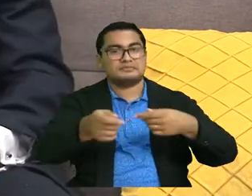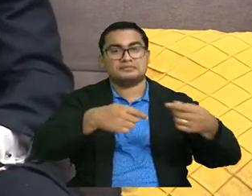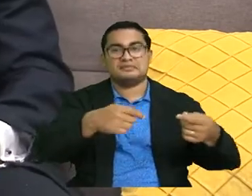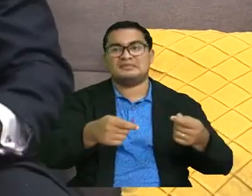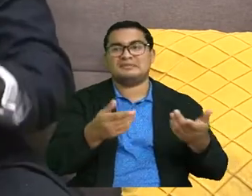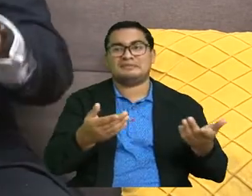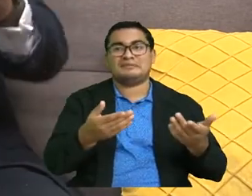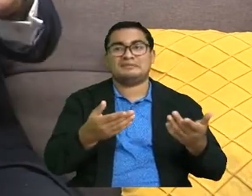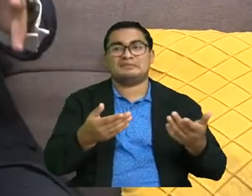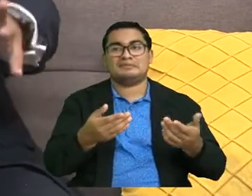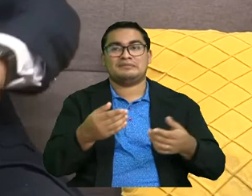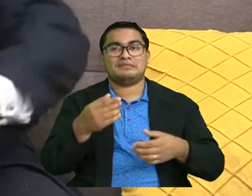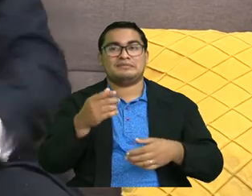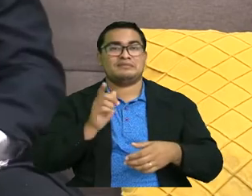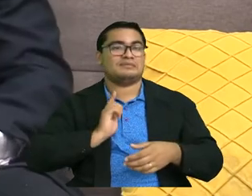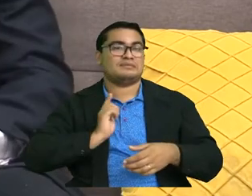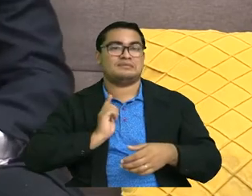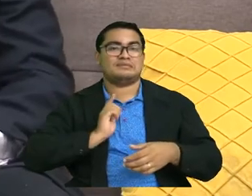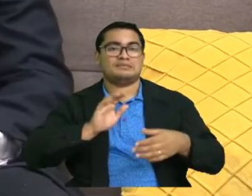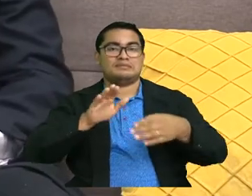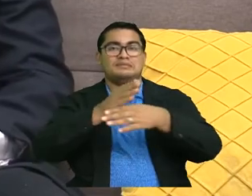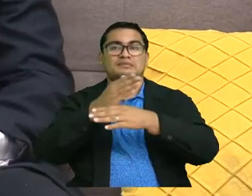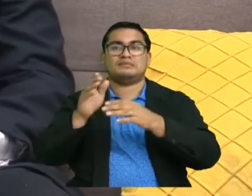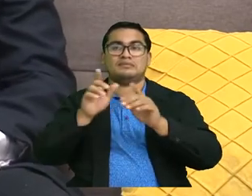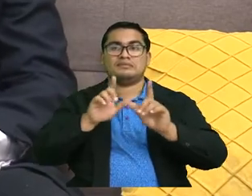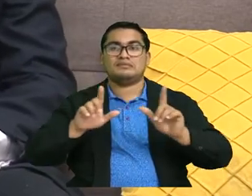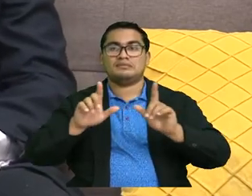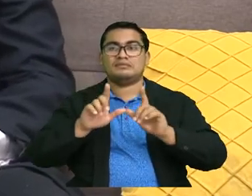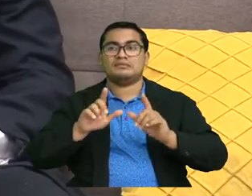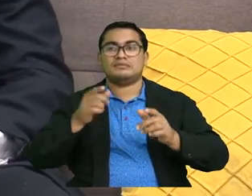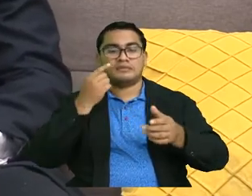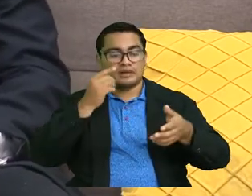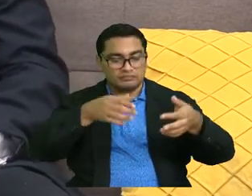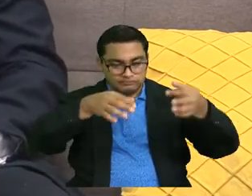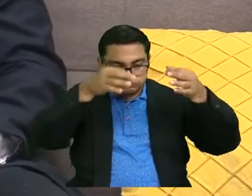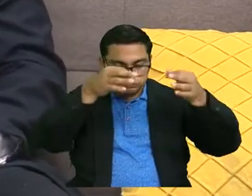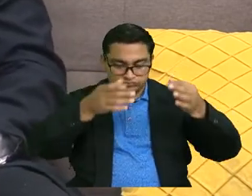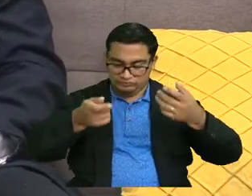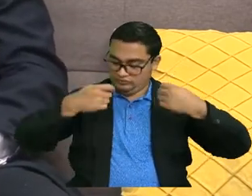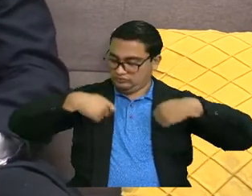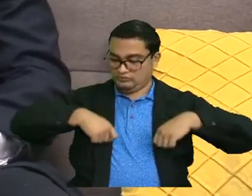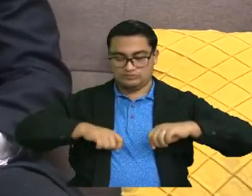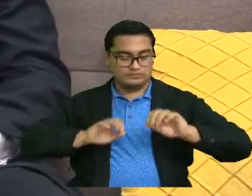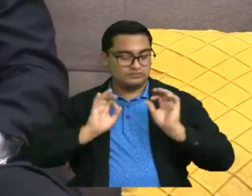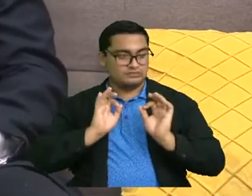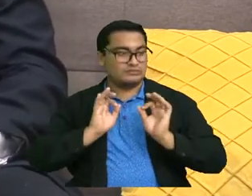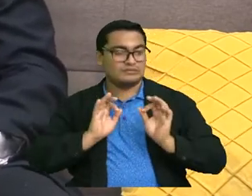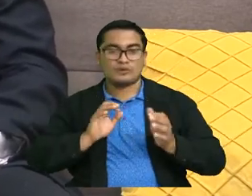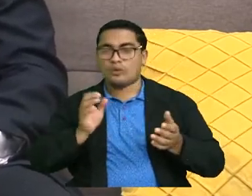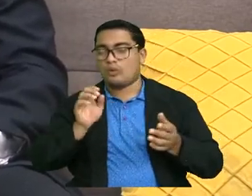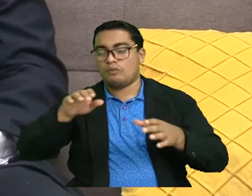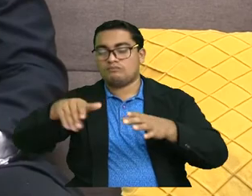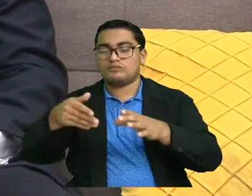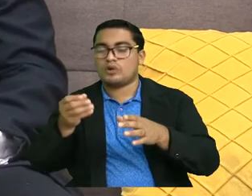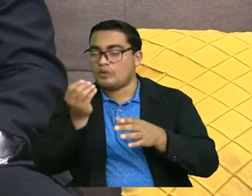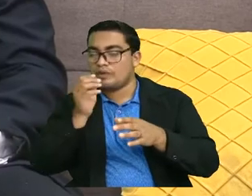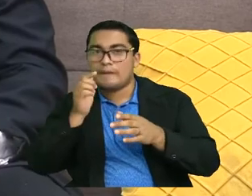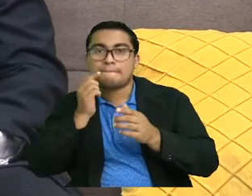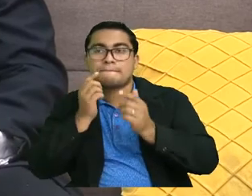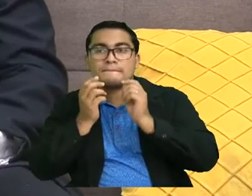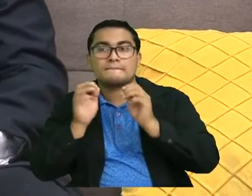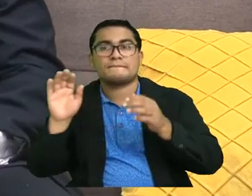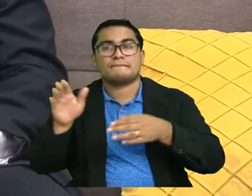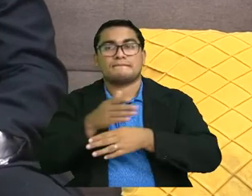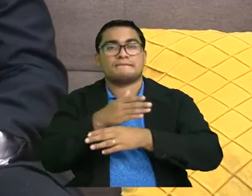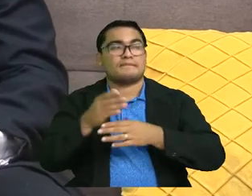un tramo hasta una tienda específica, tocar el producto, medírtelo, saborearlo, hoy muchas de esas